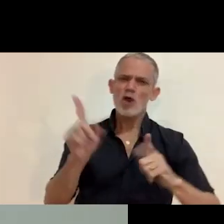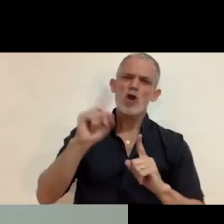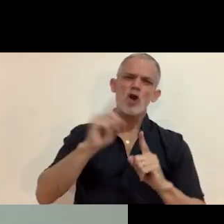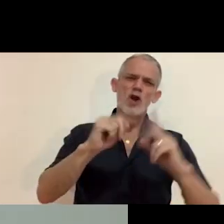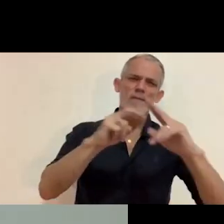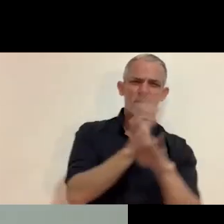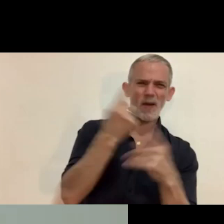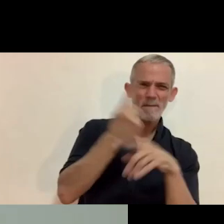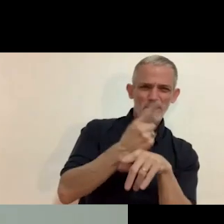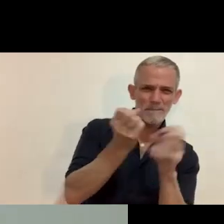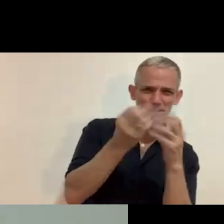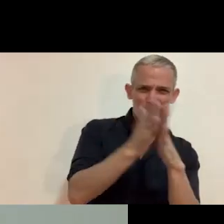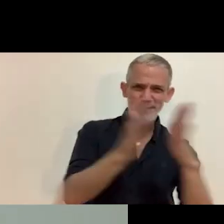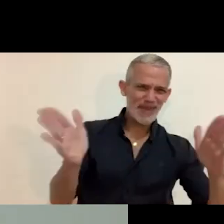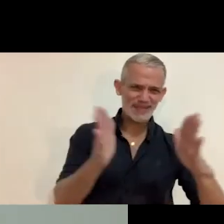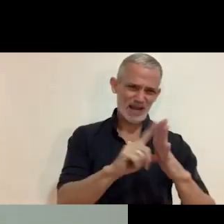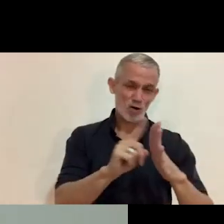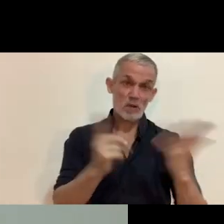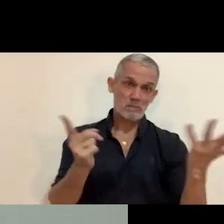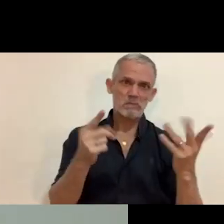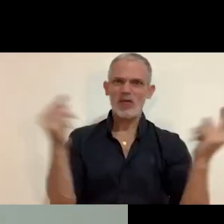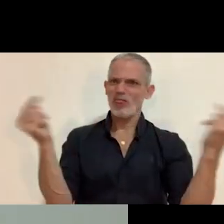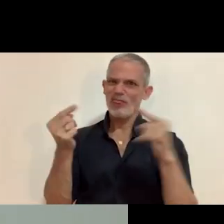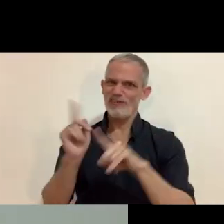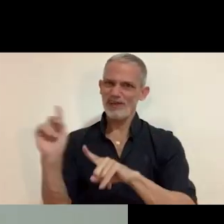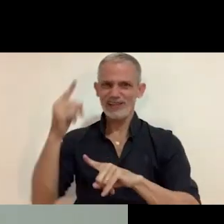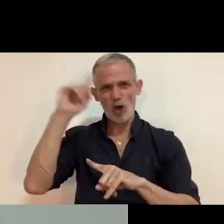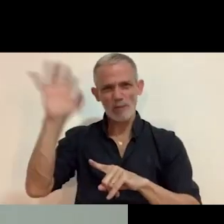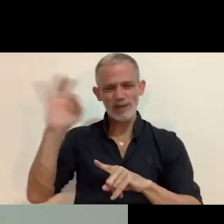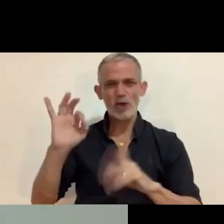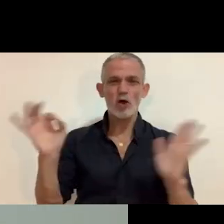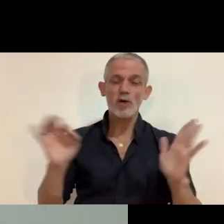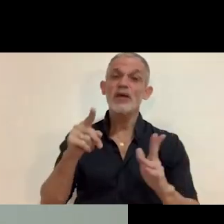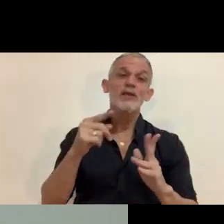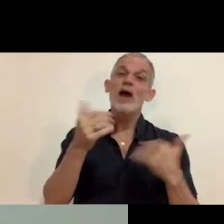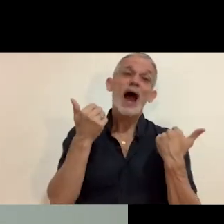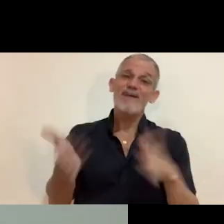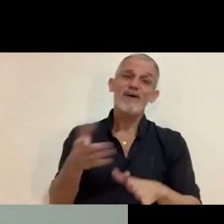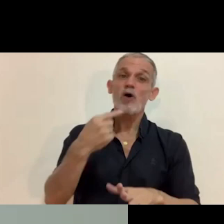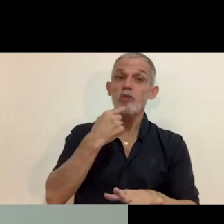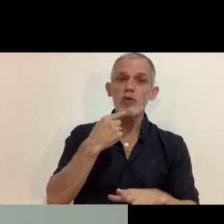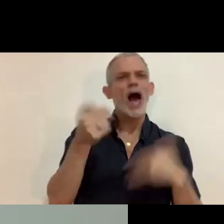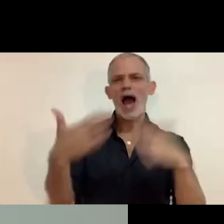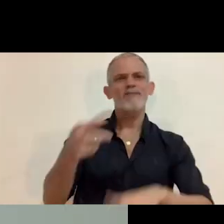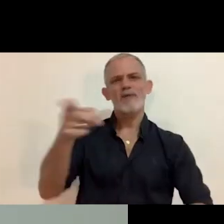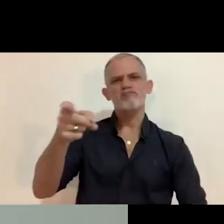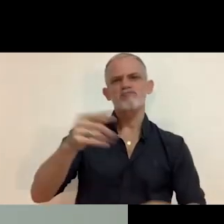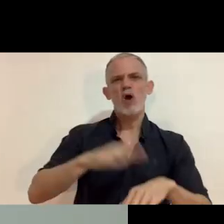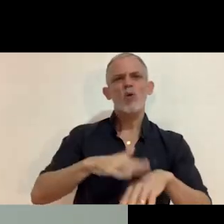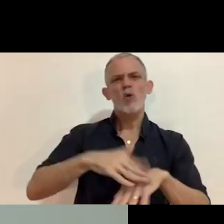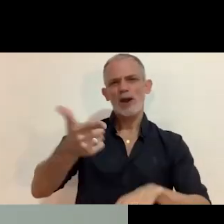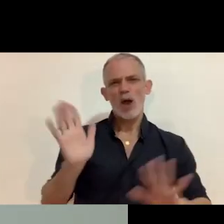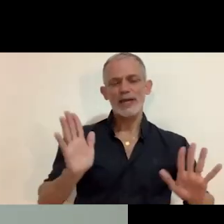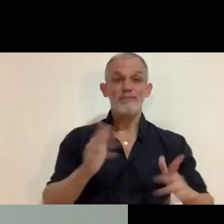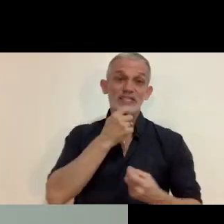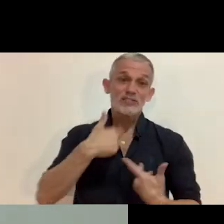instrucción, para mí, aunque hay opinión en contrario, el indubio pro reo, ¿sí? Es decir, en la etapa de plenario, si yo no tengo